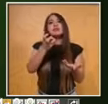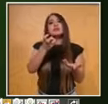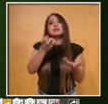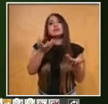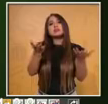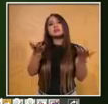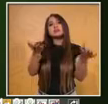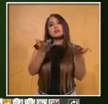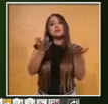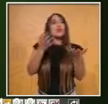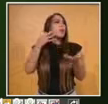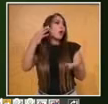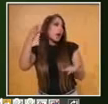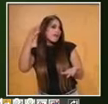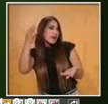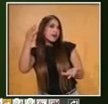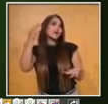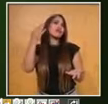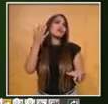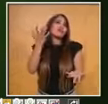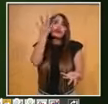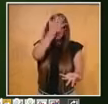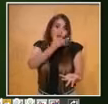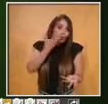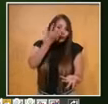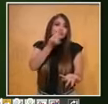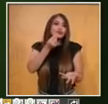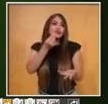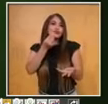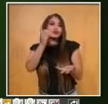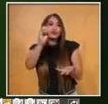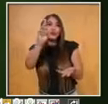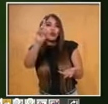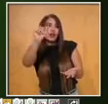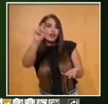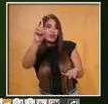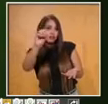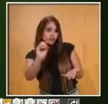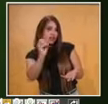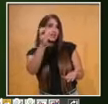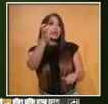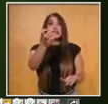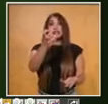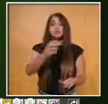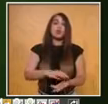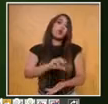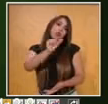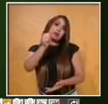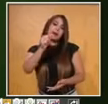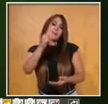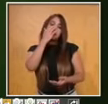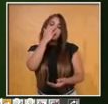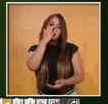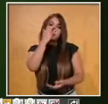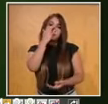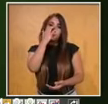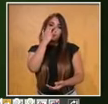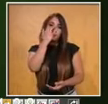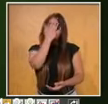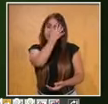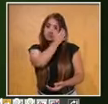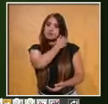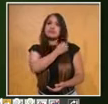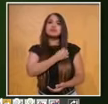un cabello muy hermoso y muy dorado. Otra metáfora es cuando a veces has escuchado o a veces dicen es que tenía